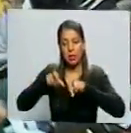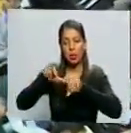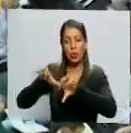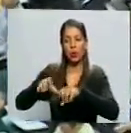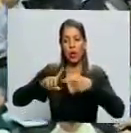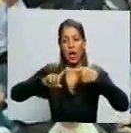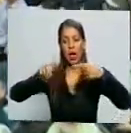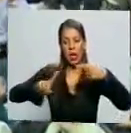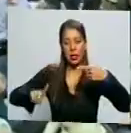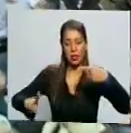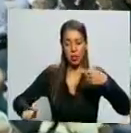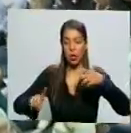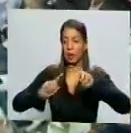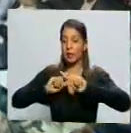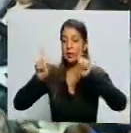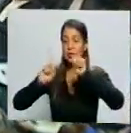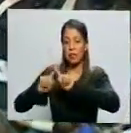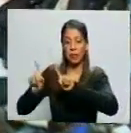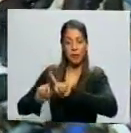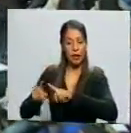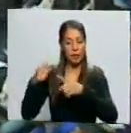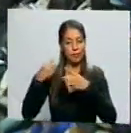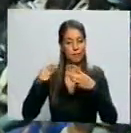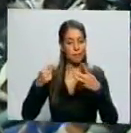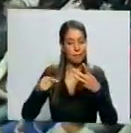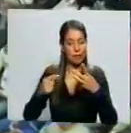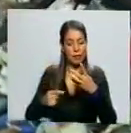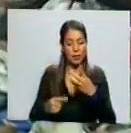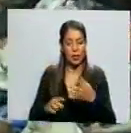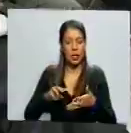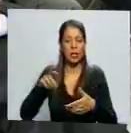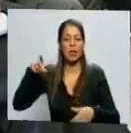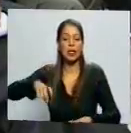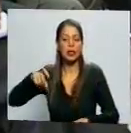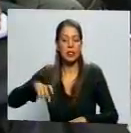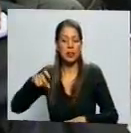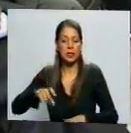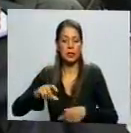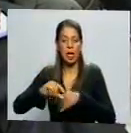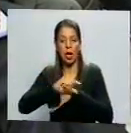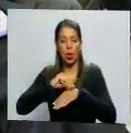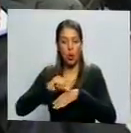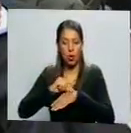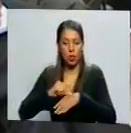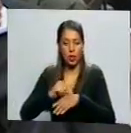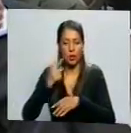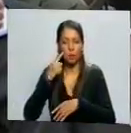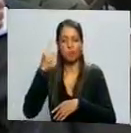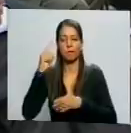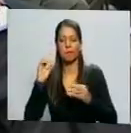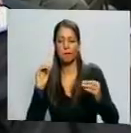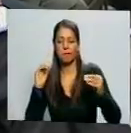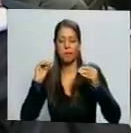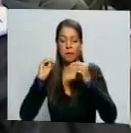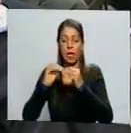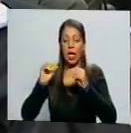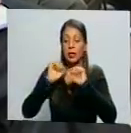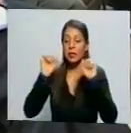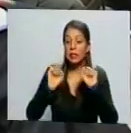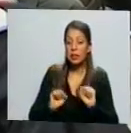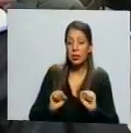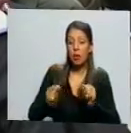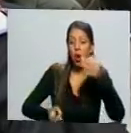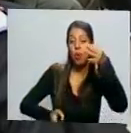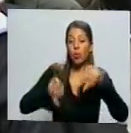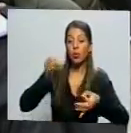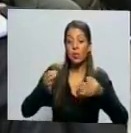electricidad y distintas áreas, se hace necesario adecuar infinidad de situaciones